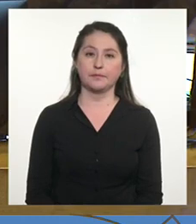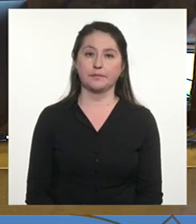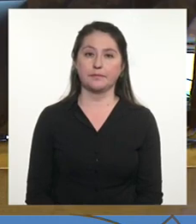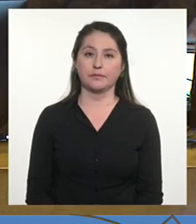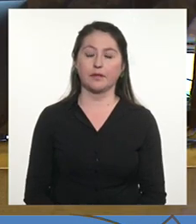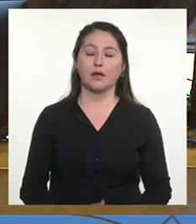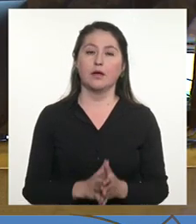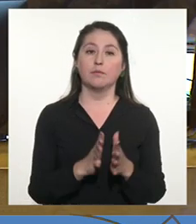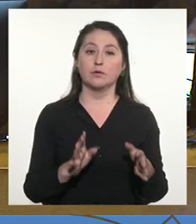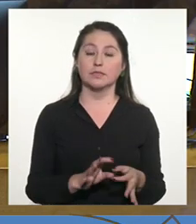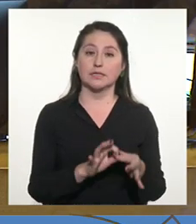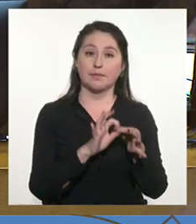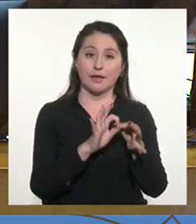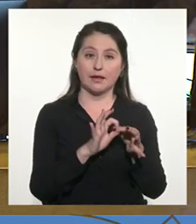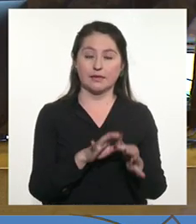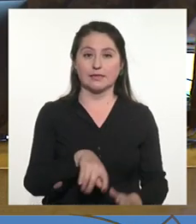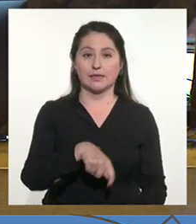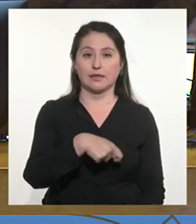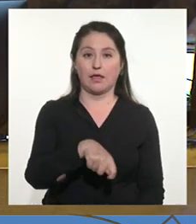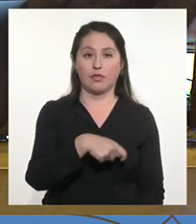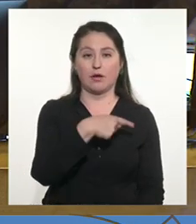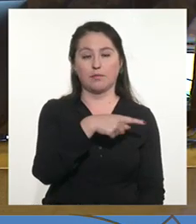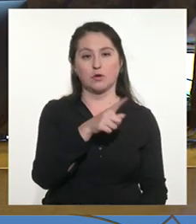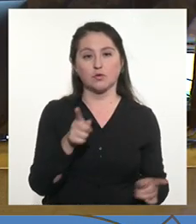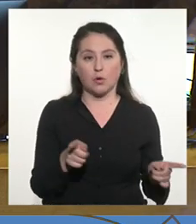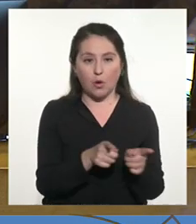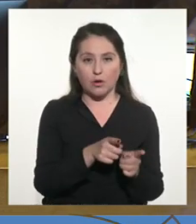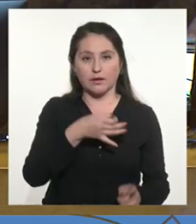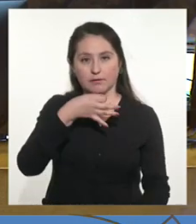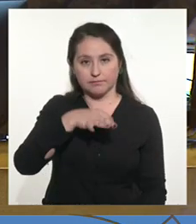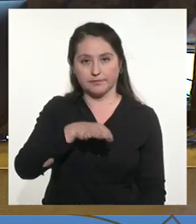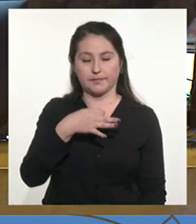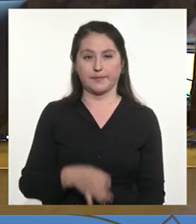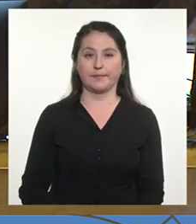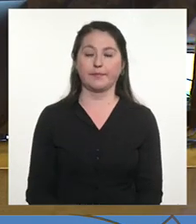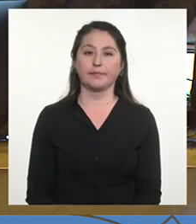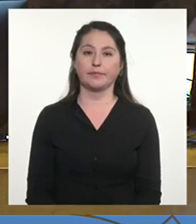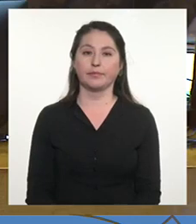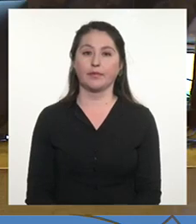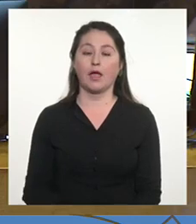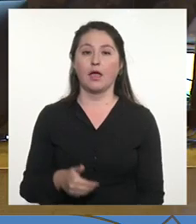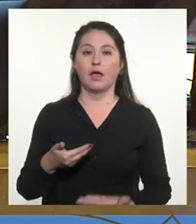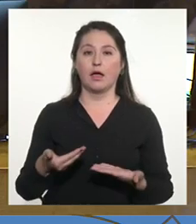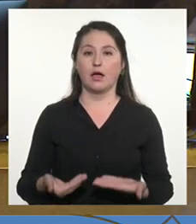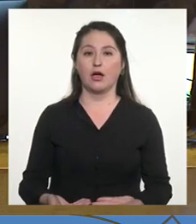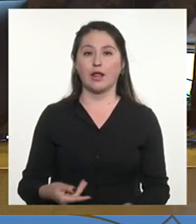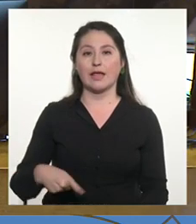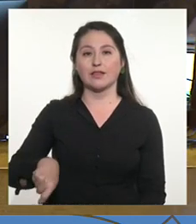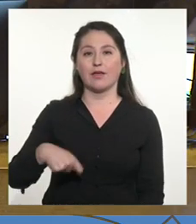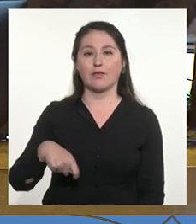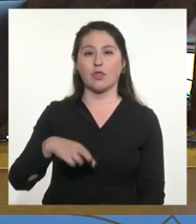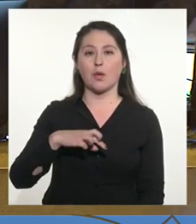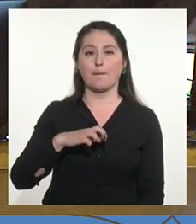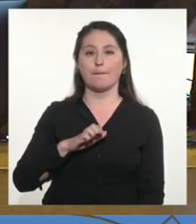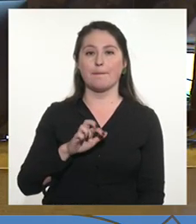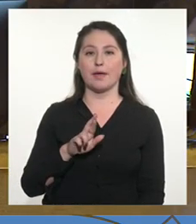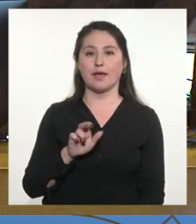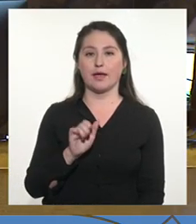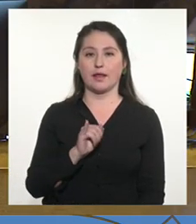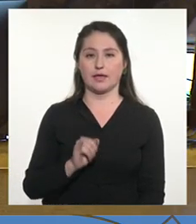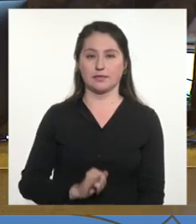muchas gracias senador por su breve intervención a continuación el senador víctor pérez tiene la